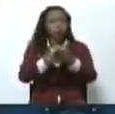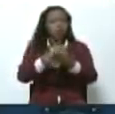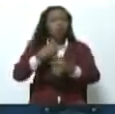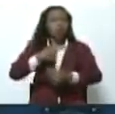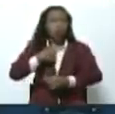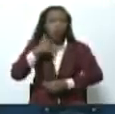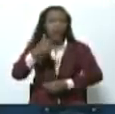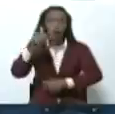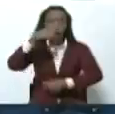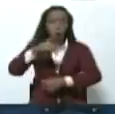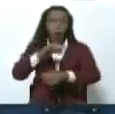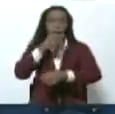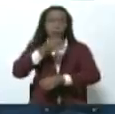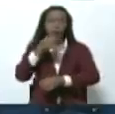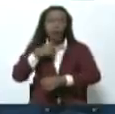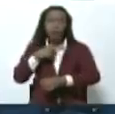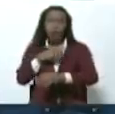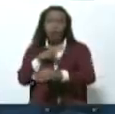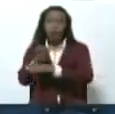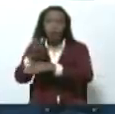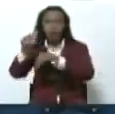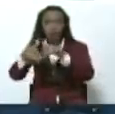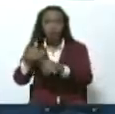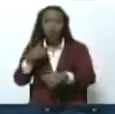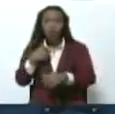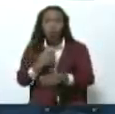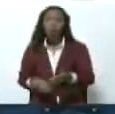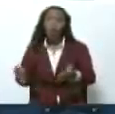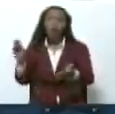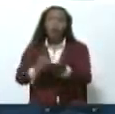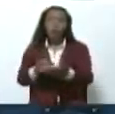hoy en la tarde cuando voté y lo ratifico hoy.